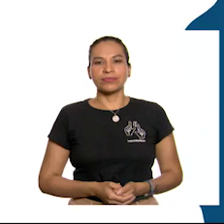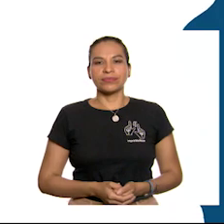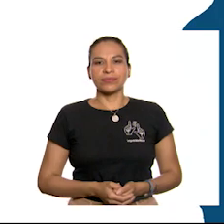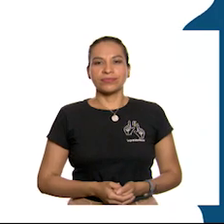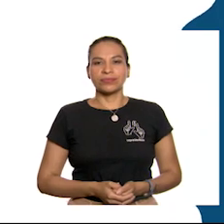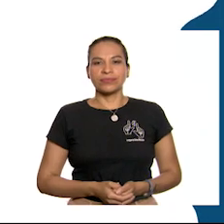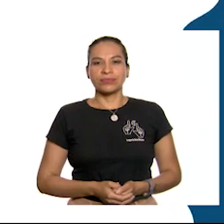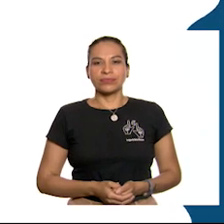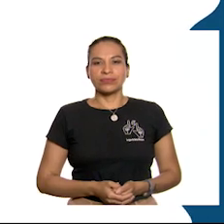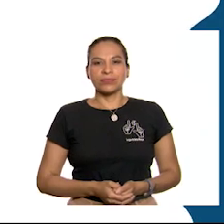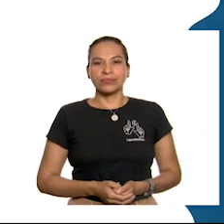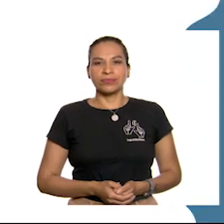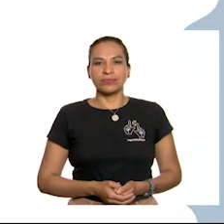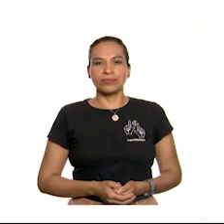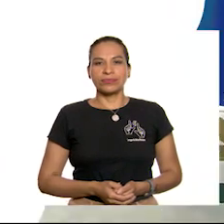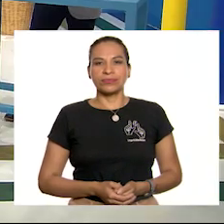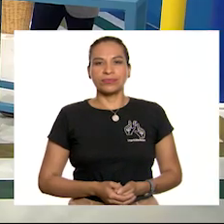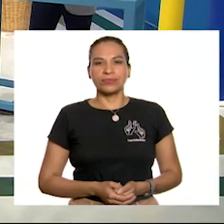aprendeencasa.cep.gob.mx.